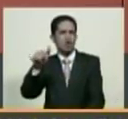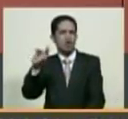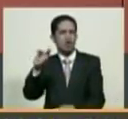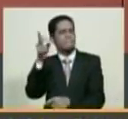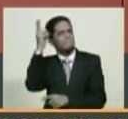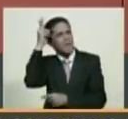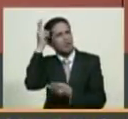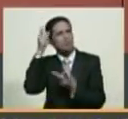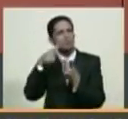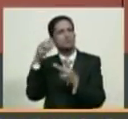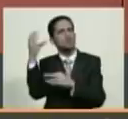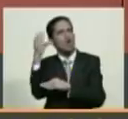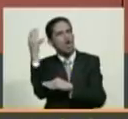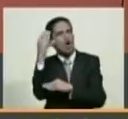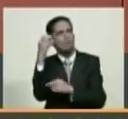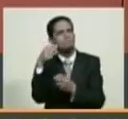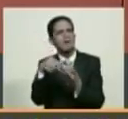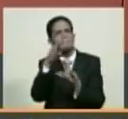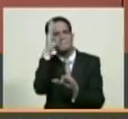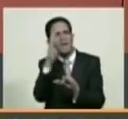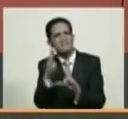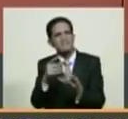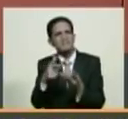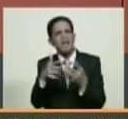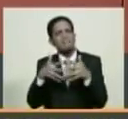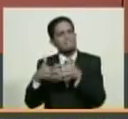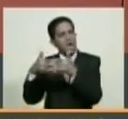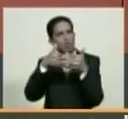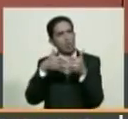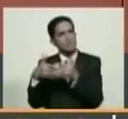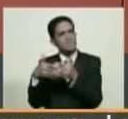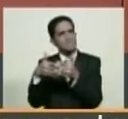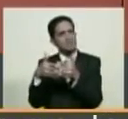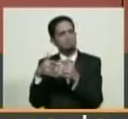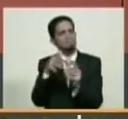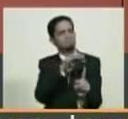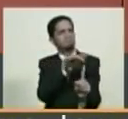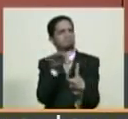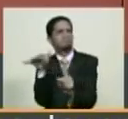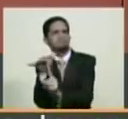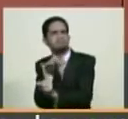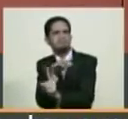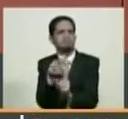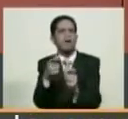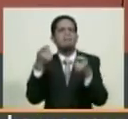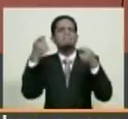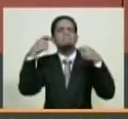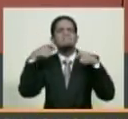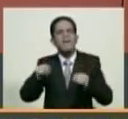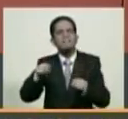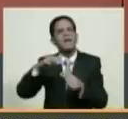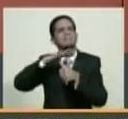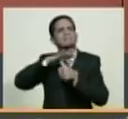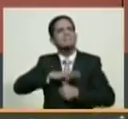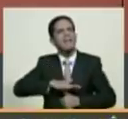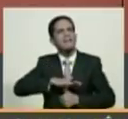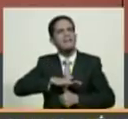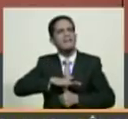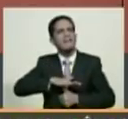de Colombia, de Perú, de Brasil, de Estados Unidos, de Norteamérica, para tratar de doblegar la